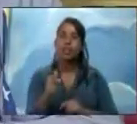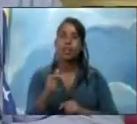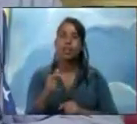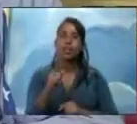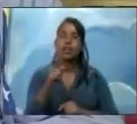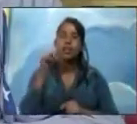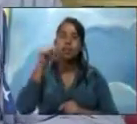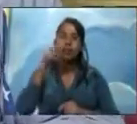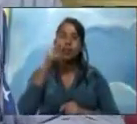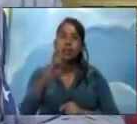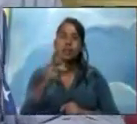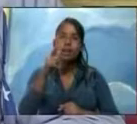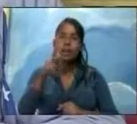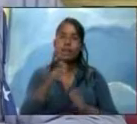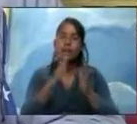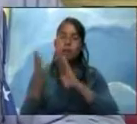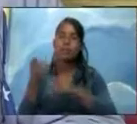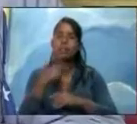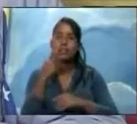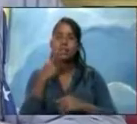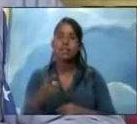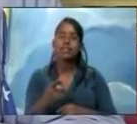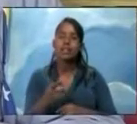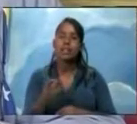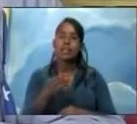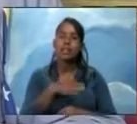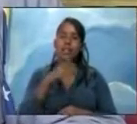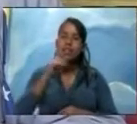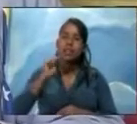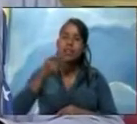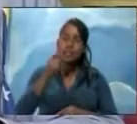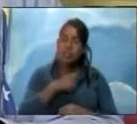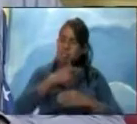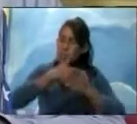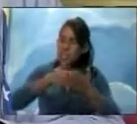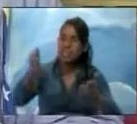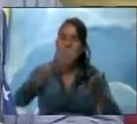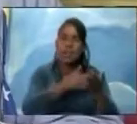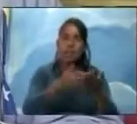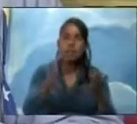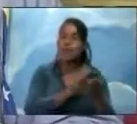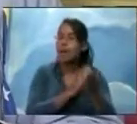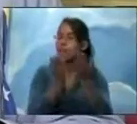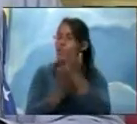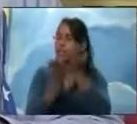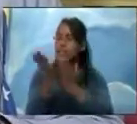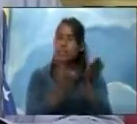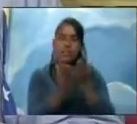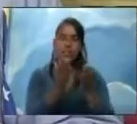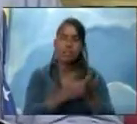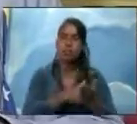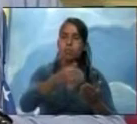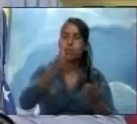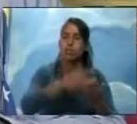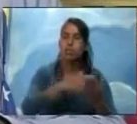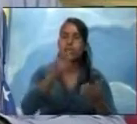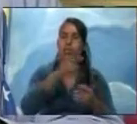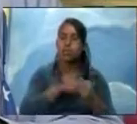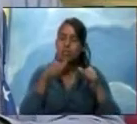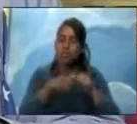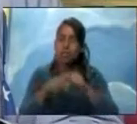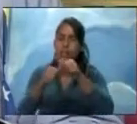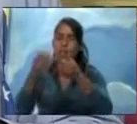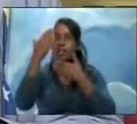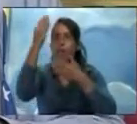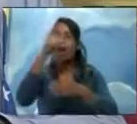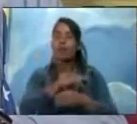note acá en esta parte dice, y millares de millares le servían, y millones de millones asistían